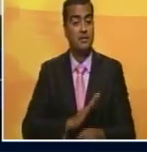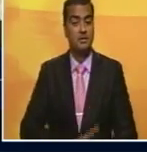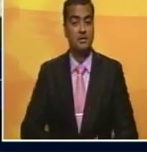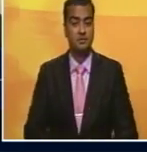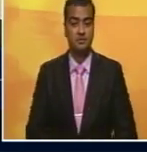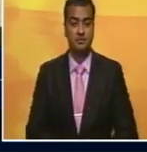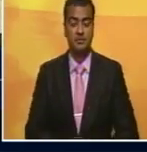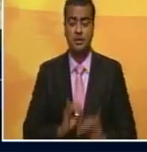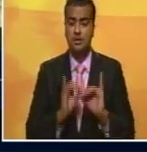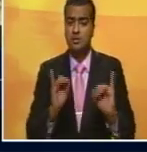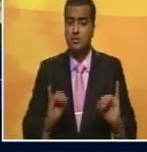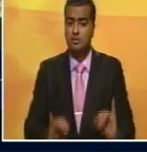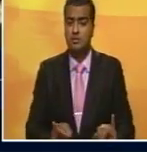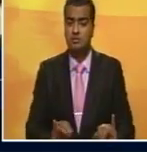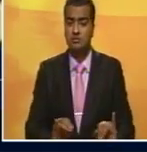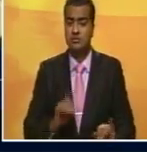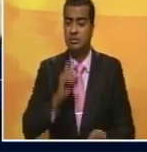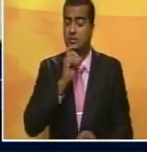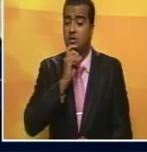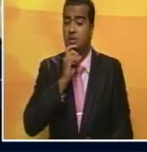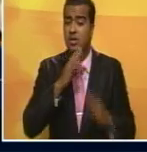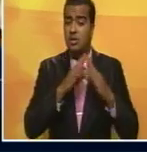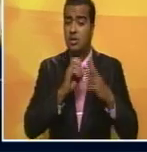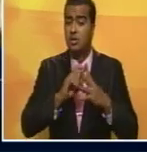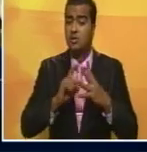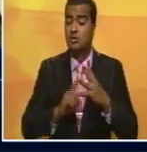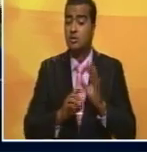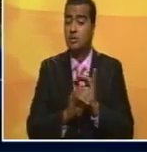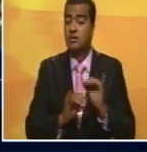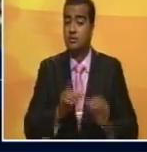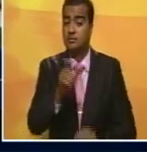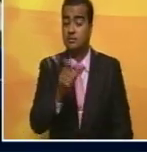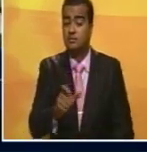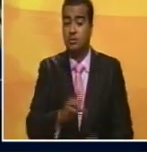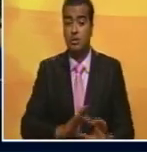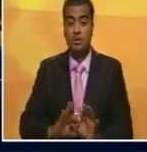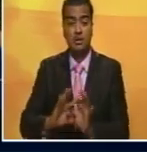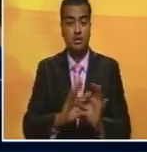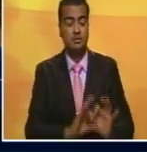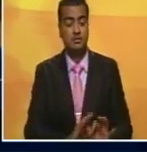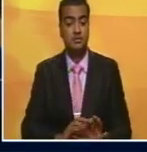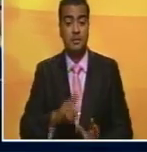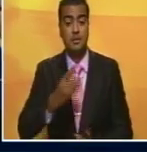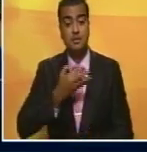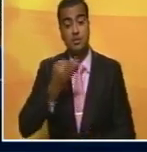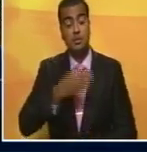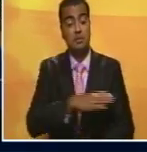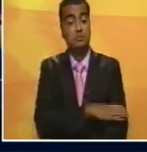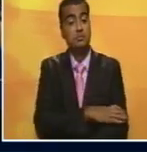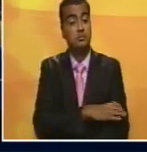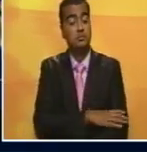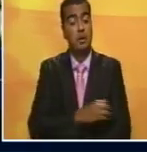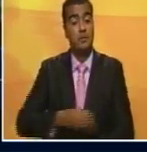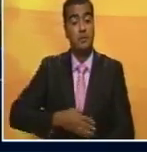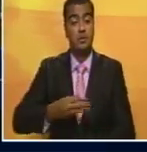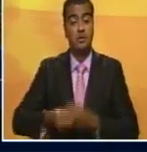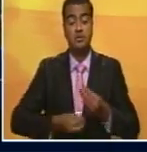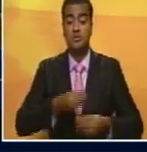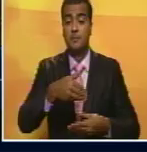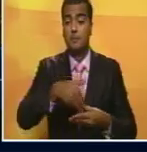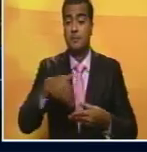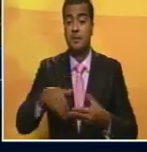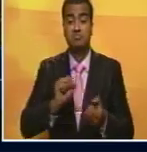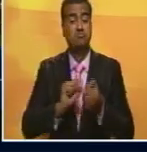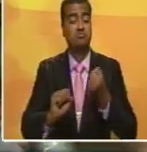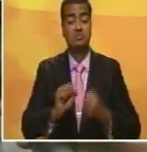que la institución busca entorpecer los mecanismos para definir las candidaturas unitarias. Aseguró que la oposición puede organizar las primarias sin